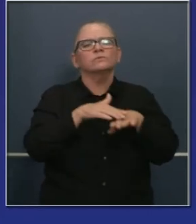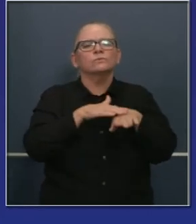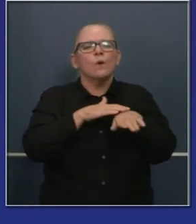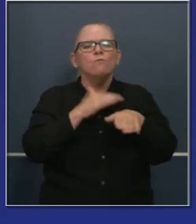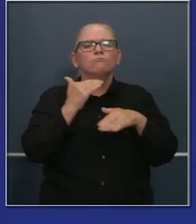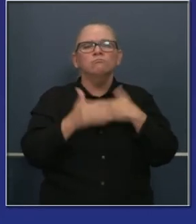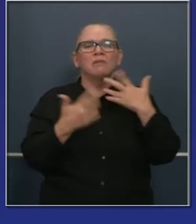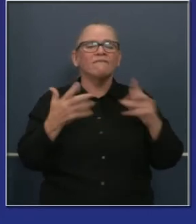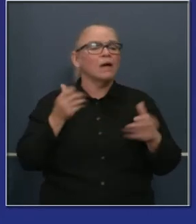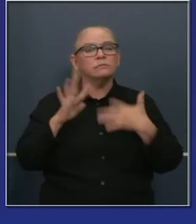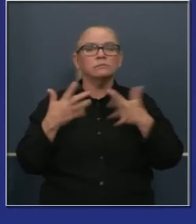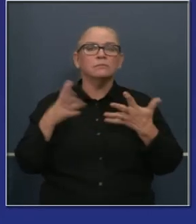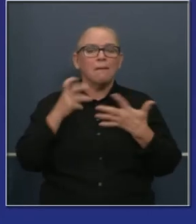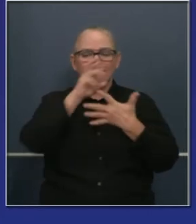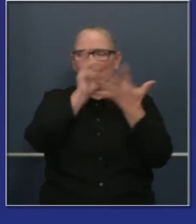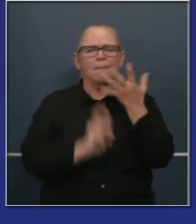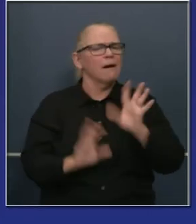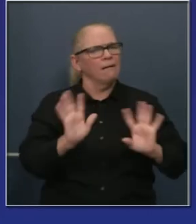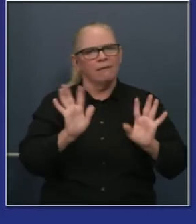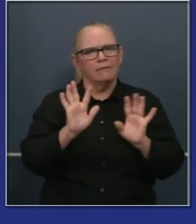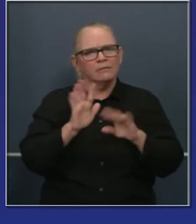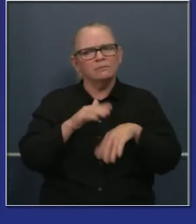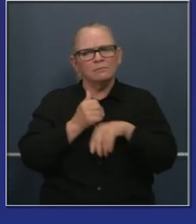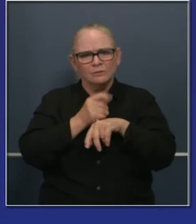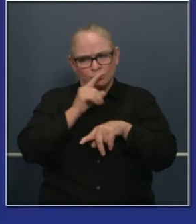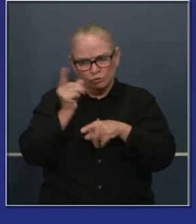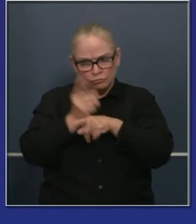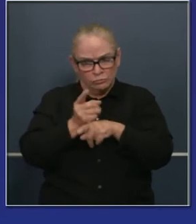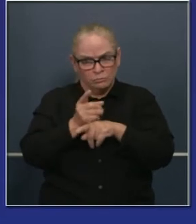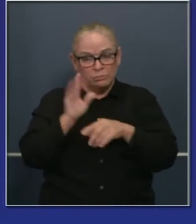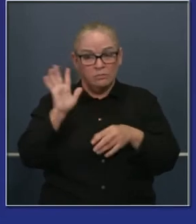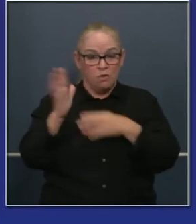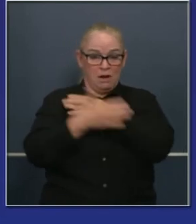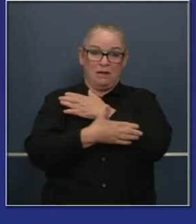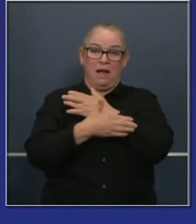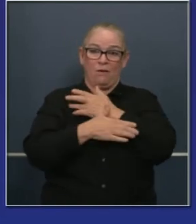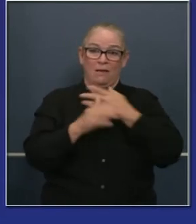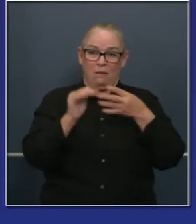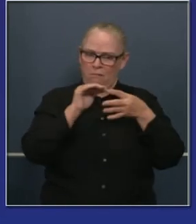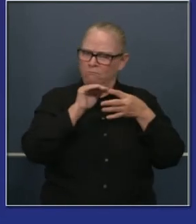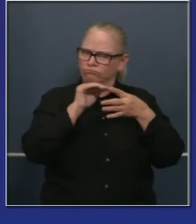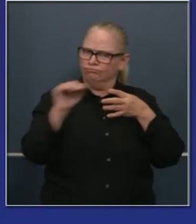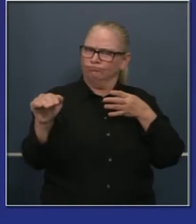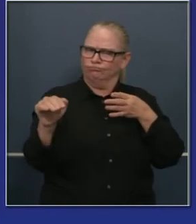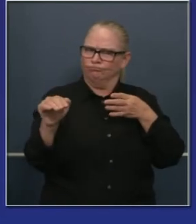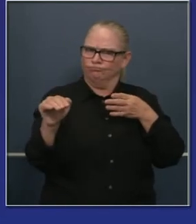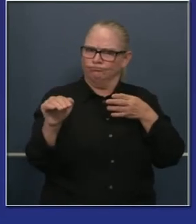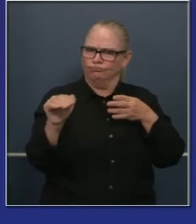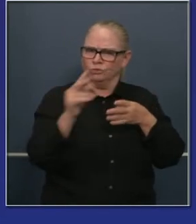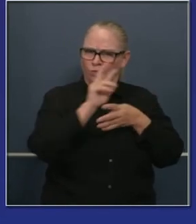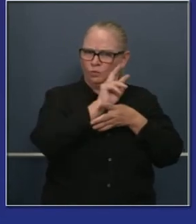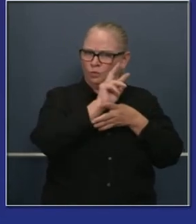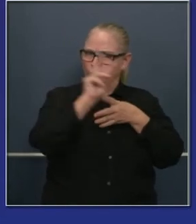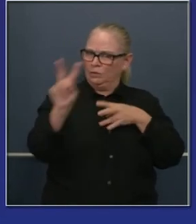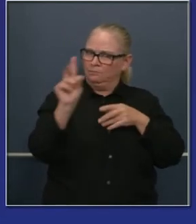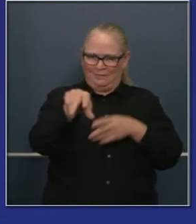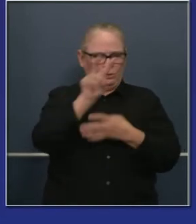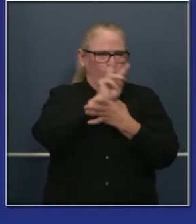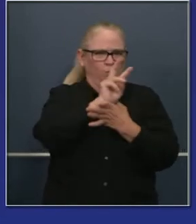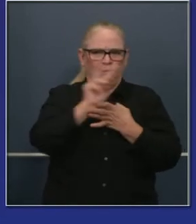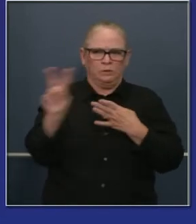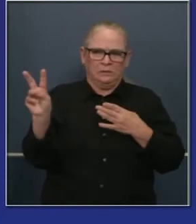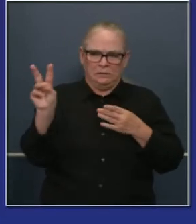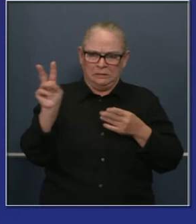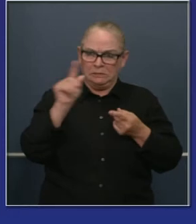que tenemos seguir con el plan por tres semanas tenemos esa data consistente por las últimas semanas